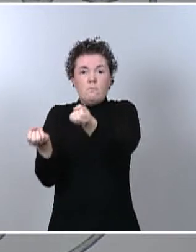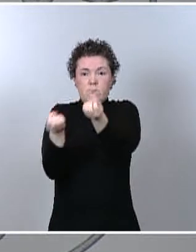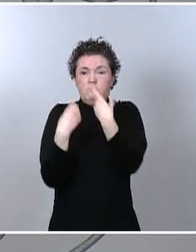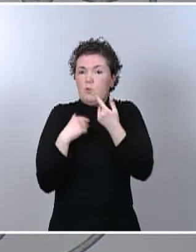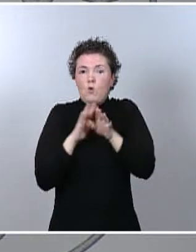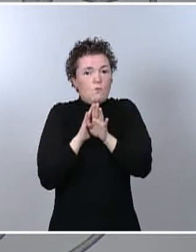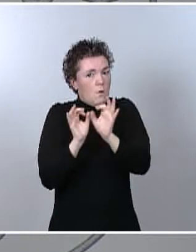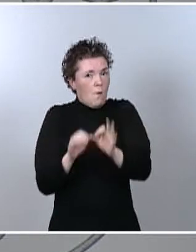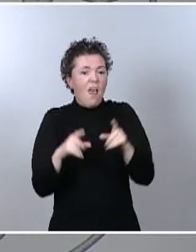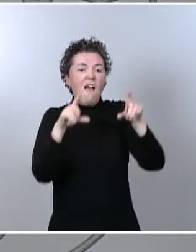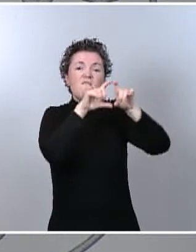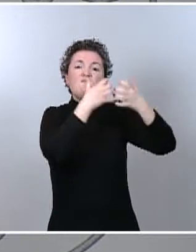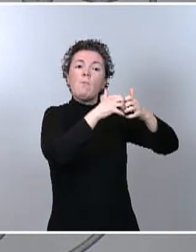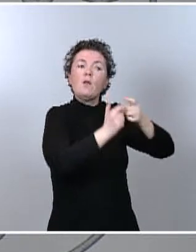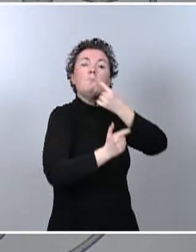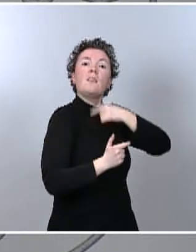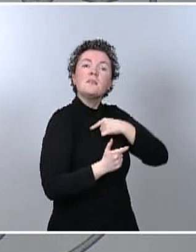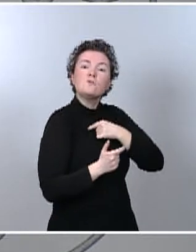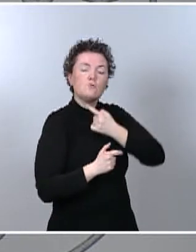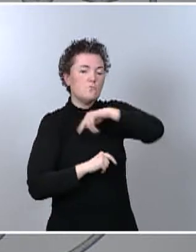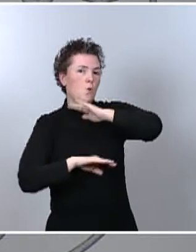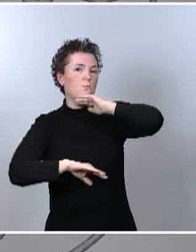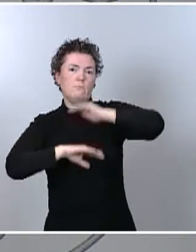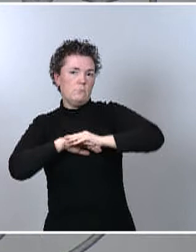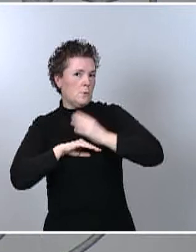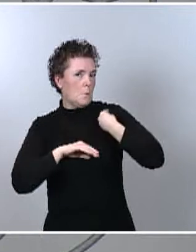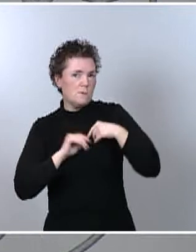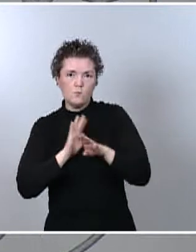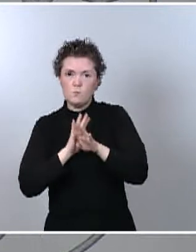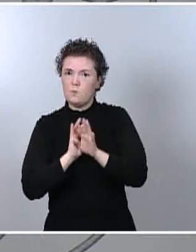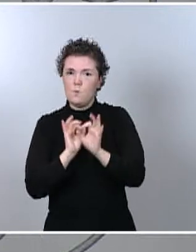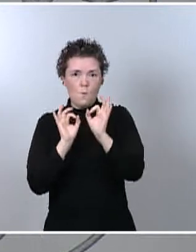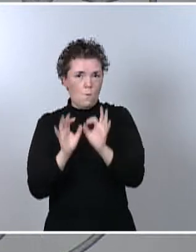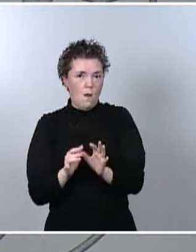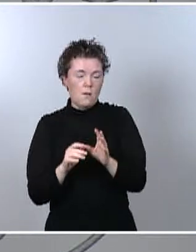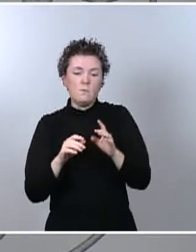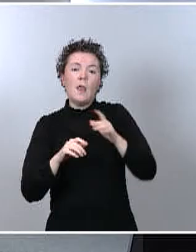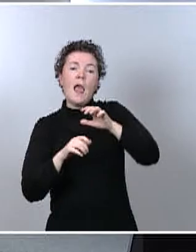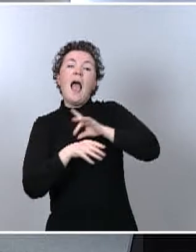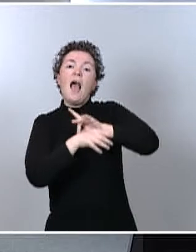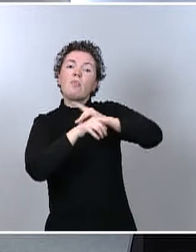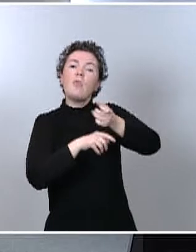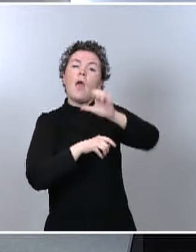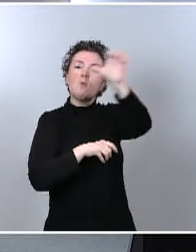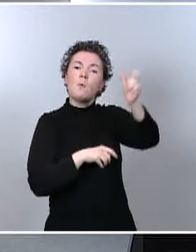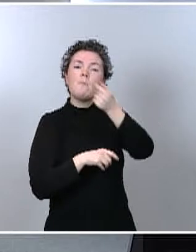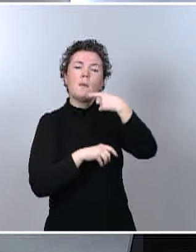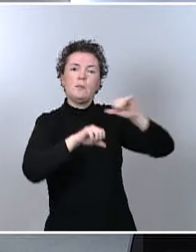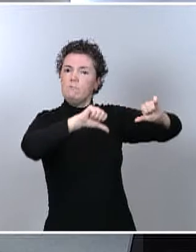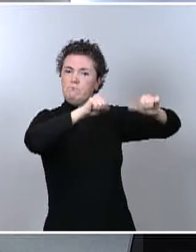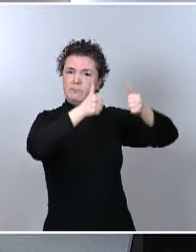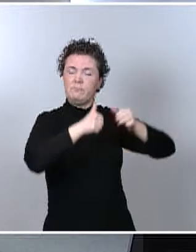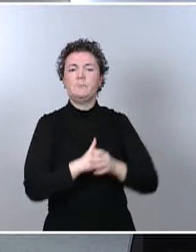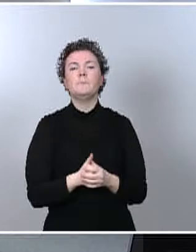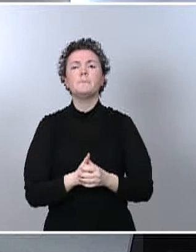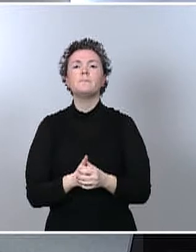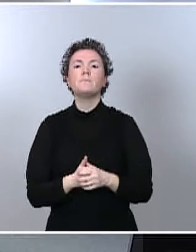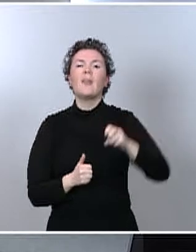que han elaborado el plan de vacunación, los expertos del Ministerio del Instituto de Salud Carlos III, que tendrían que recomendarlo. Pero a fecha de hoy vamos a seguir con